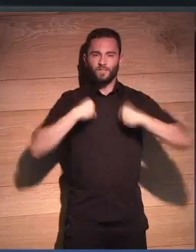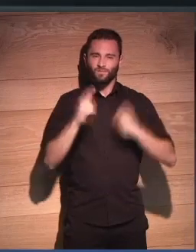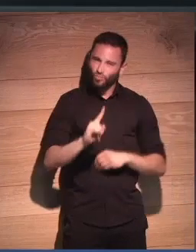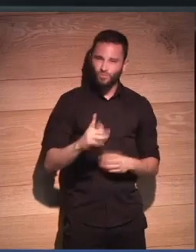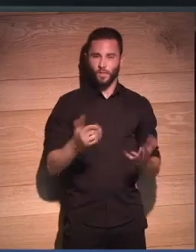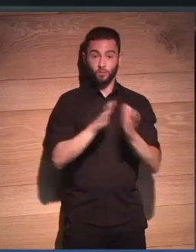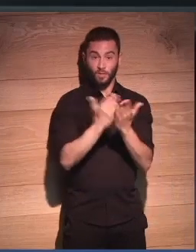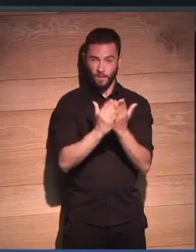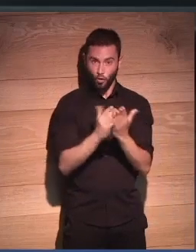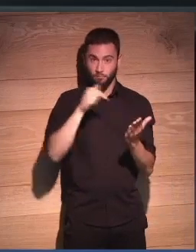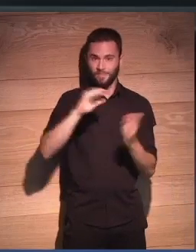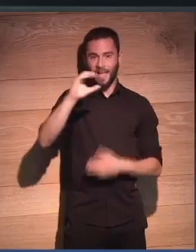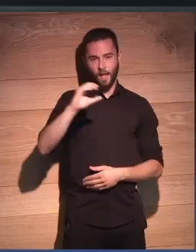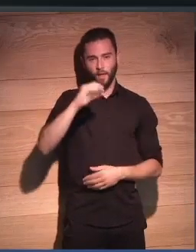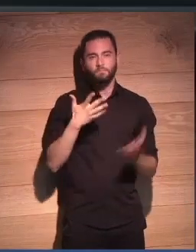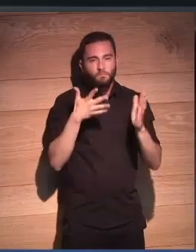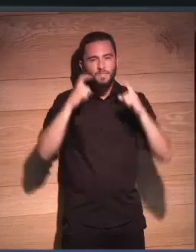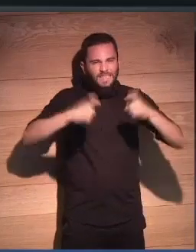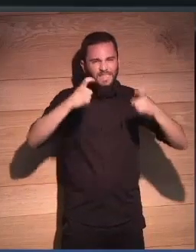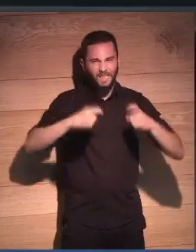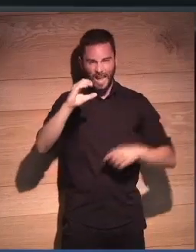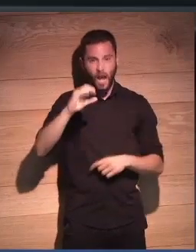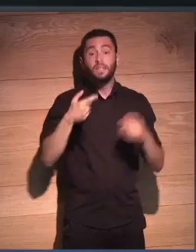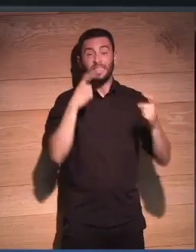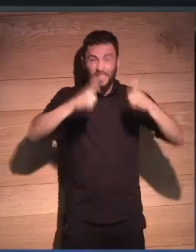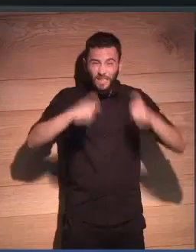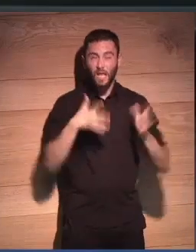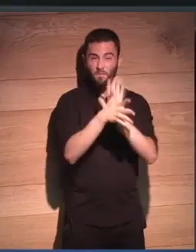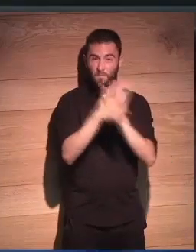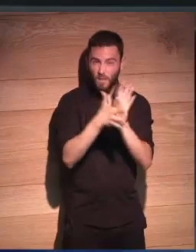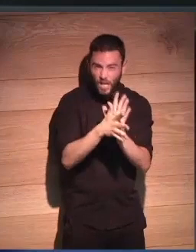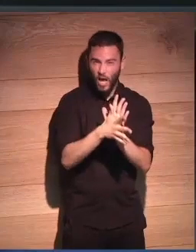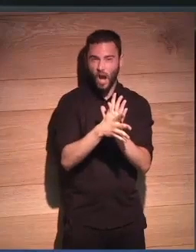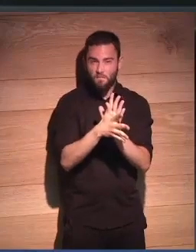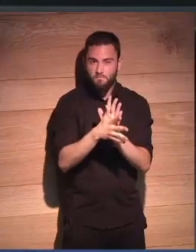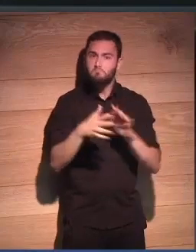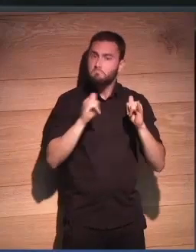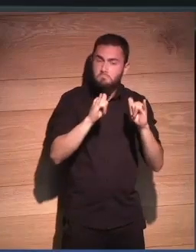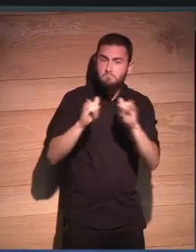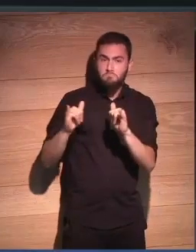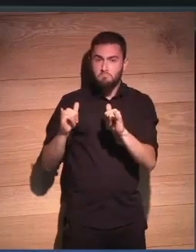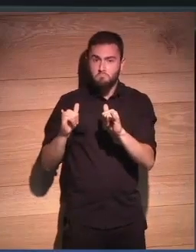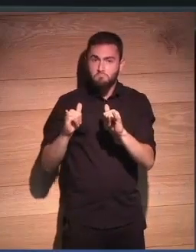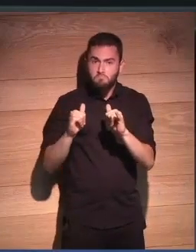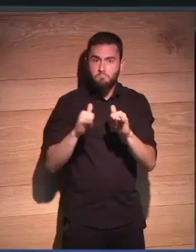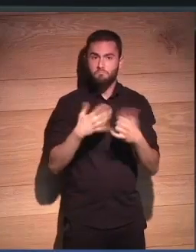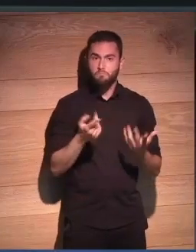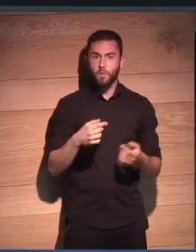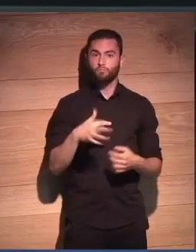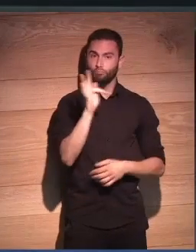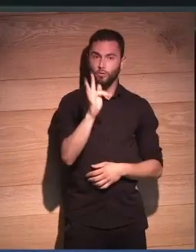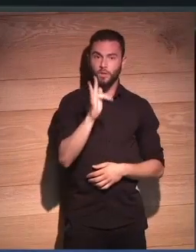en este libro Carl intenta explicarnos de una manera amena, divertida, pues es un libro muy positivo. Es un libro que es increíble, está hablando de tu